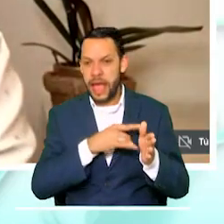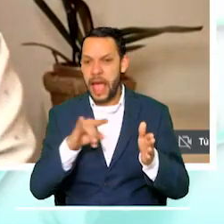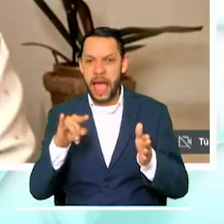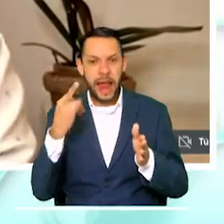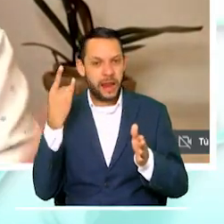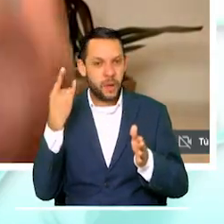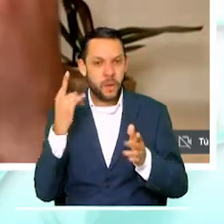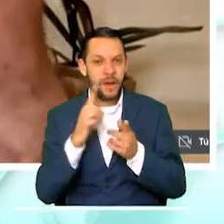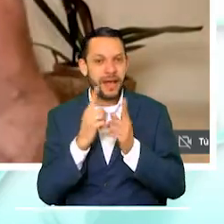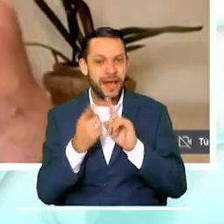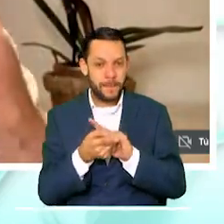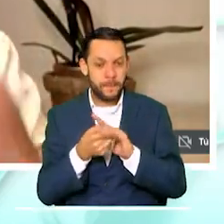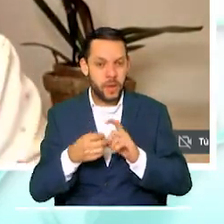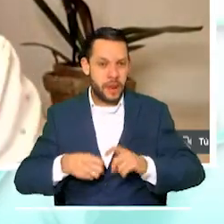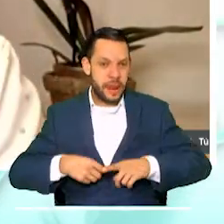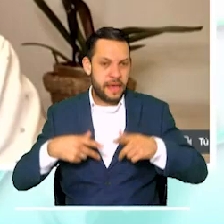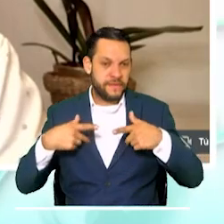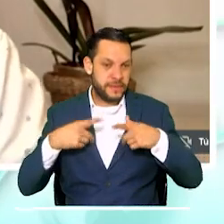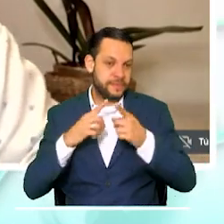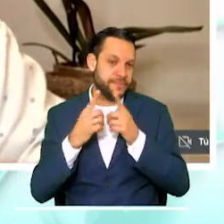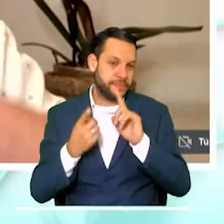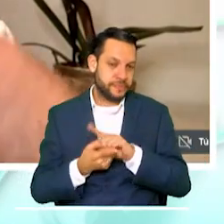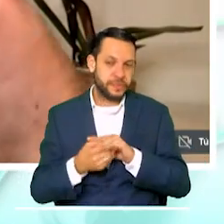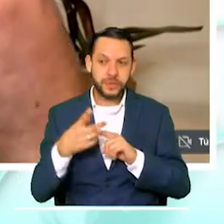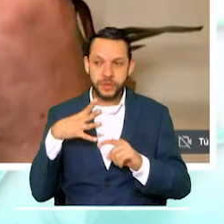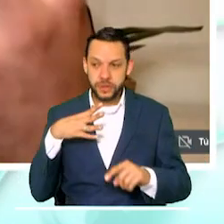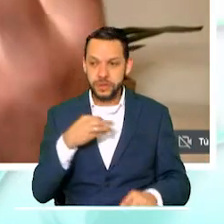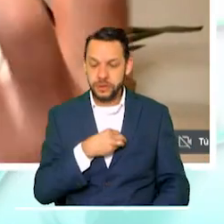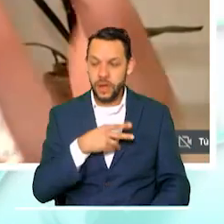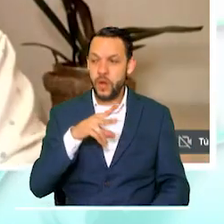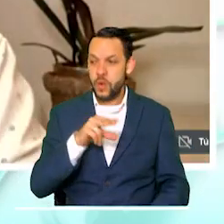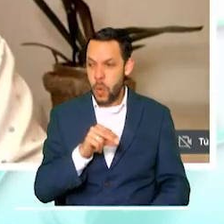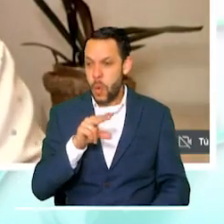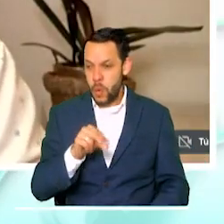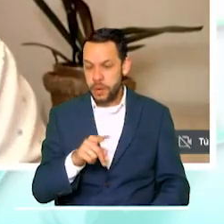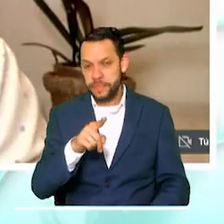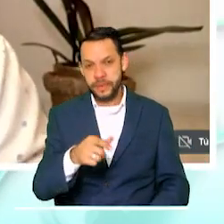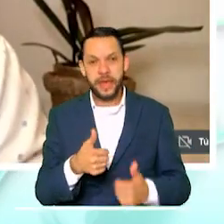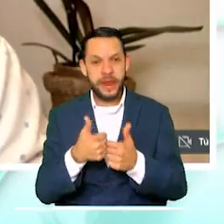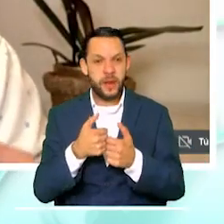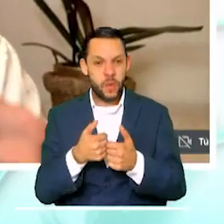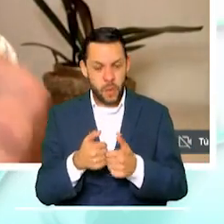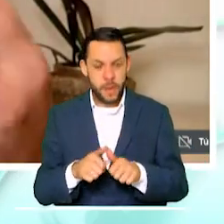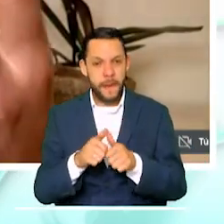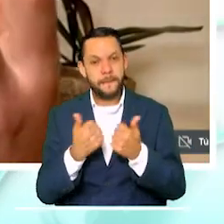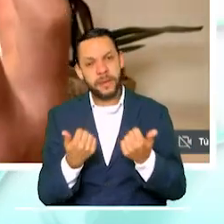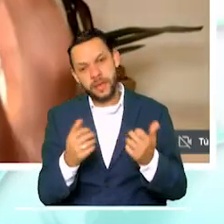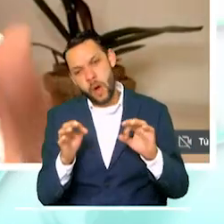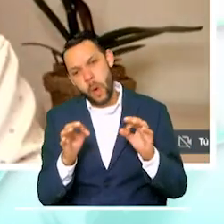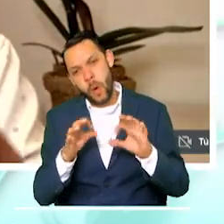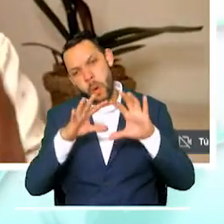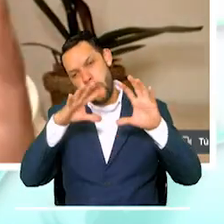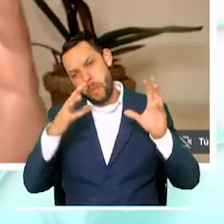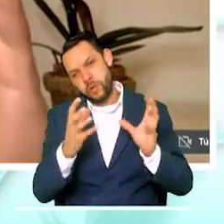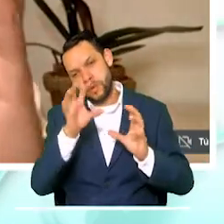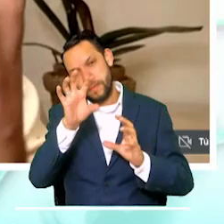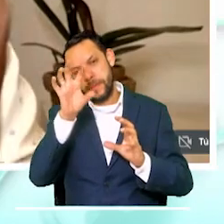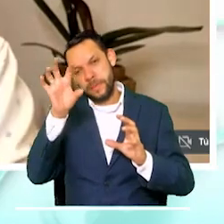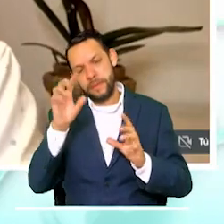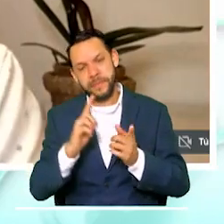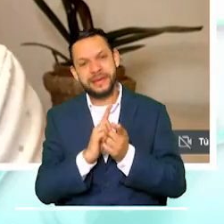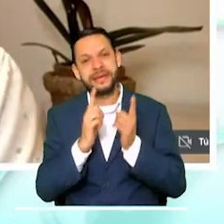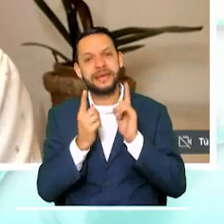algo cambió. Negar que cambió mi cuerpo, negar que mi pareja es diferente, negar que el mundo está cambiando y que ahora